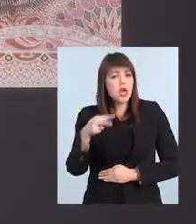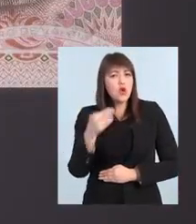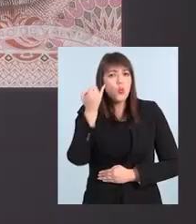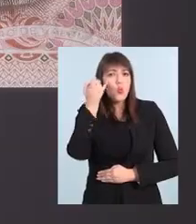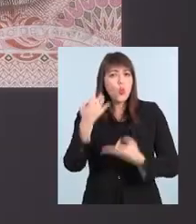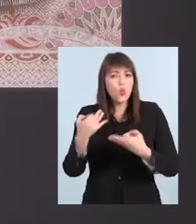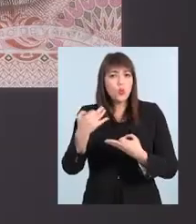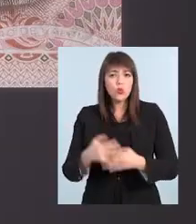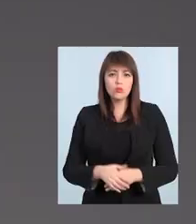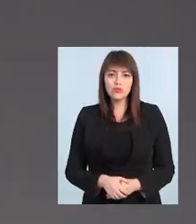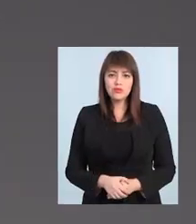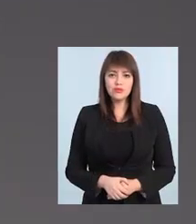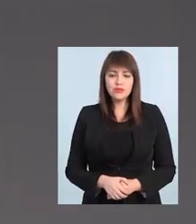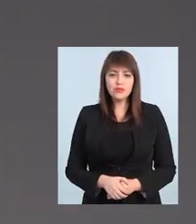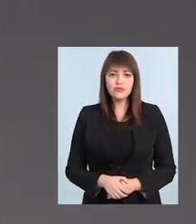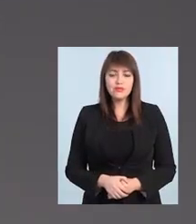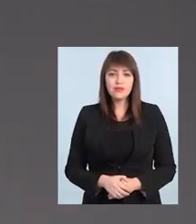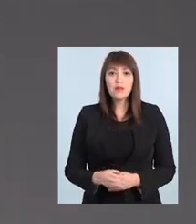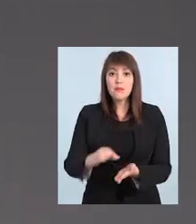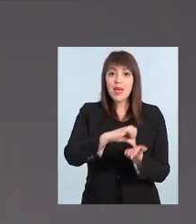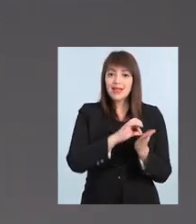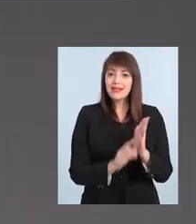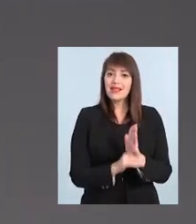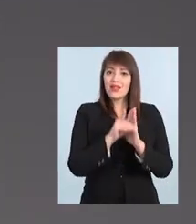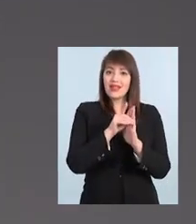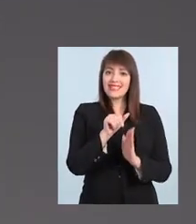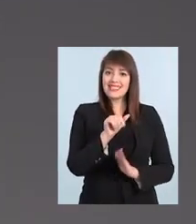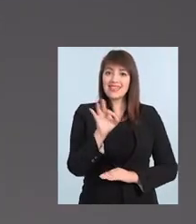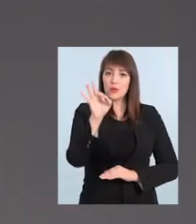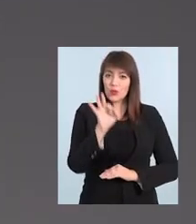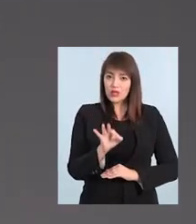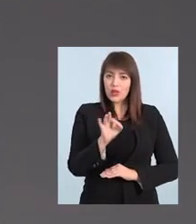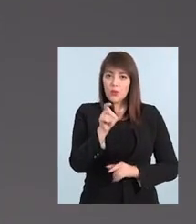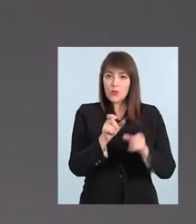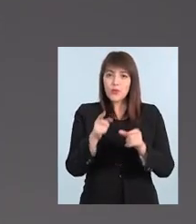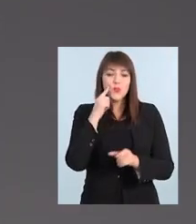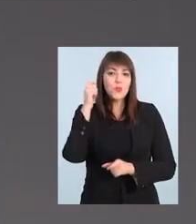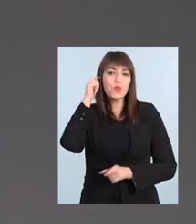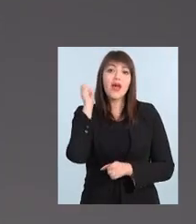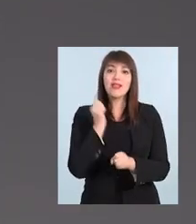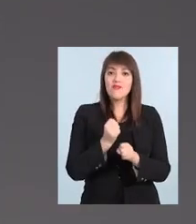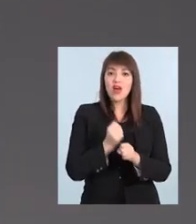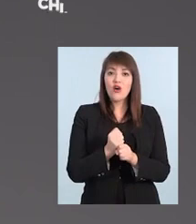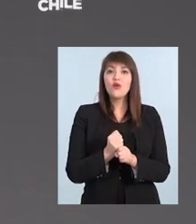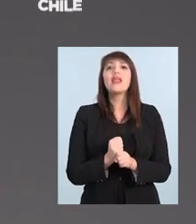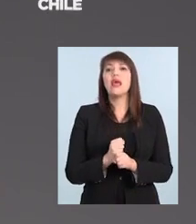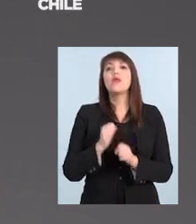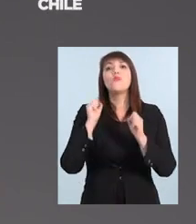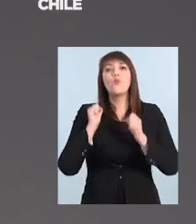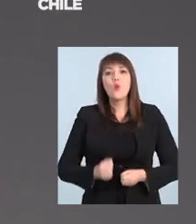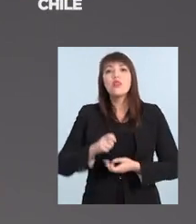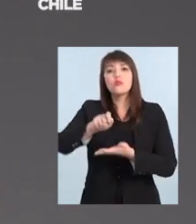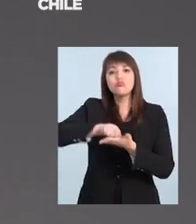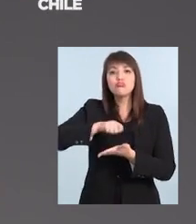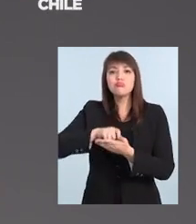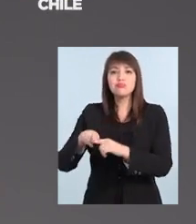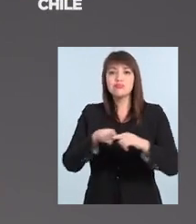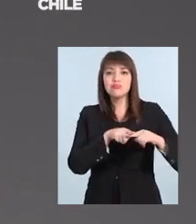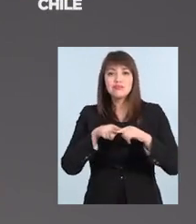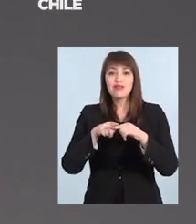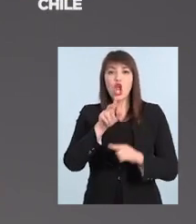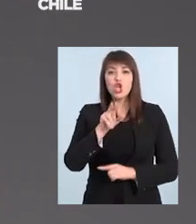lo encuentro injusto. En los países desarrollados, el 60% de los trabajadores accede a un contrato colectivo. En Chile,